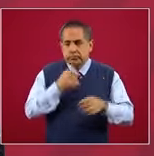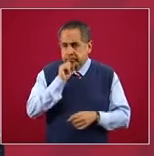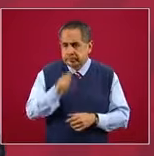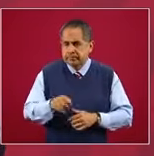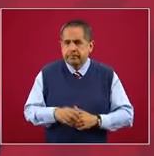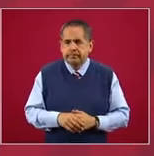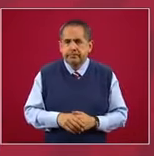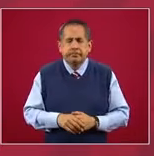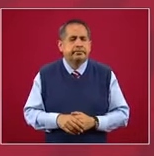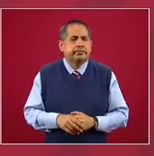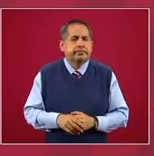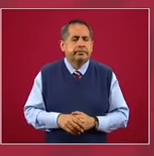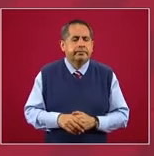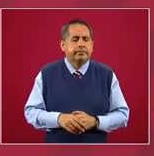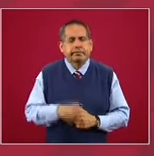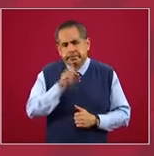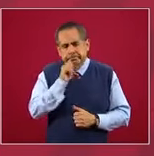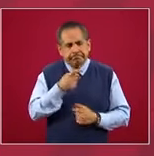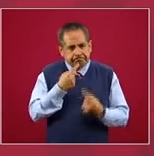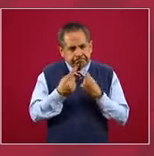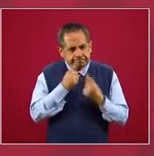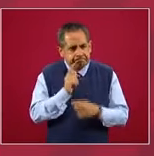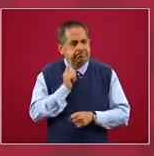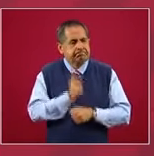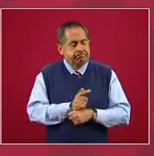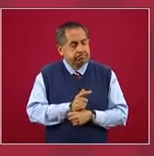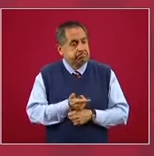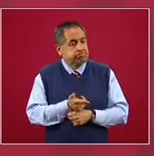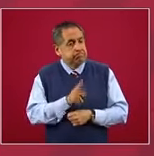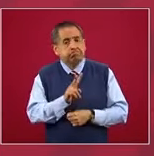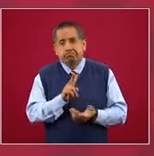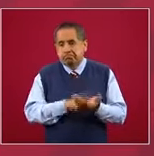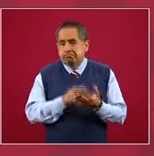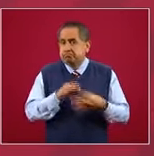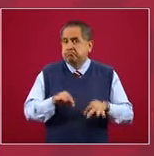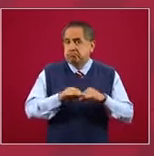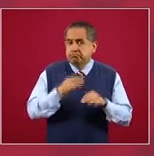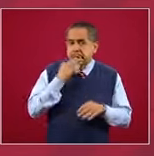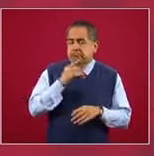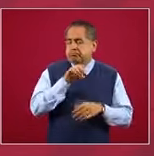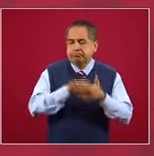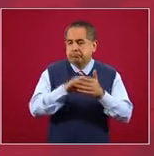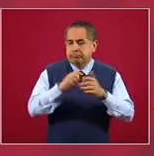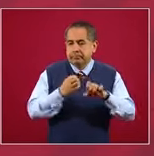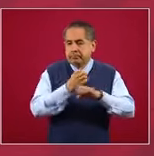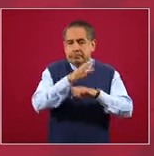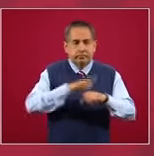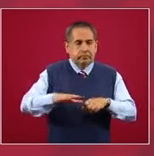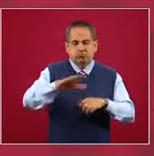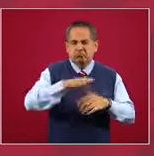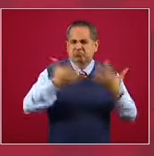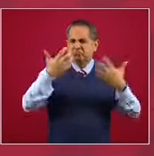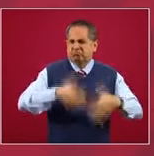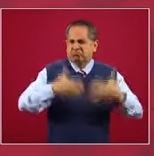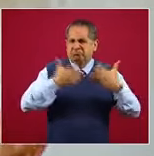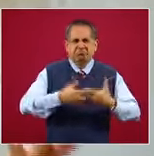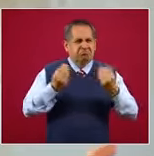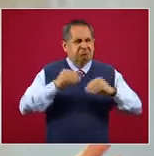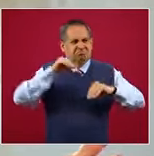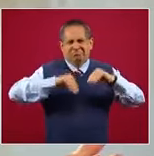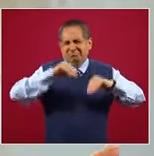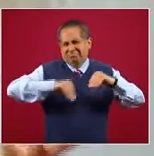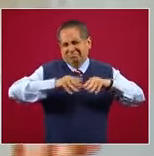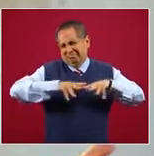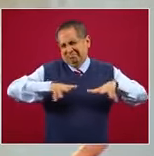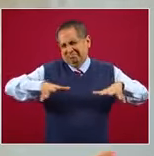y también identificamos experiencias muy valiosas de cómo en un estado que es mayormente industrial, que tiene